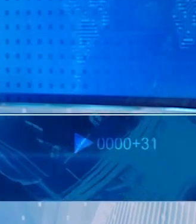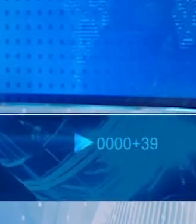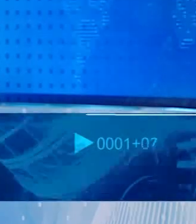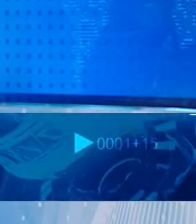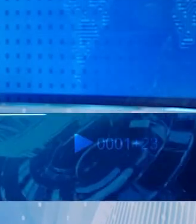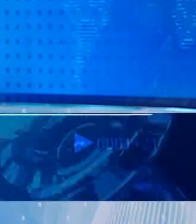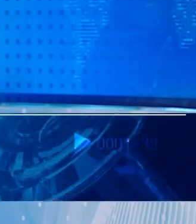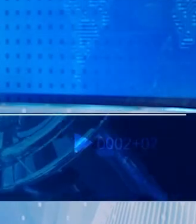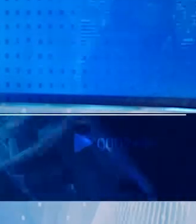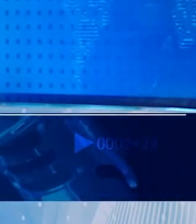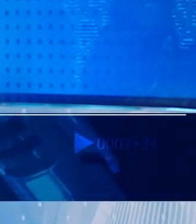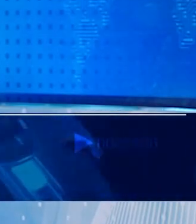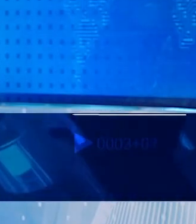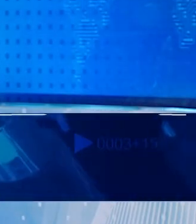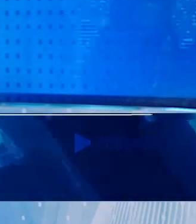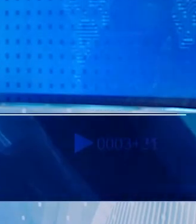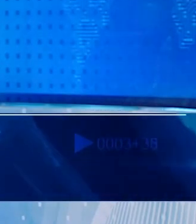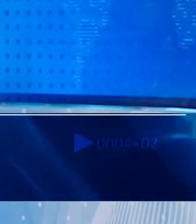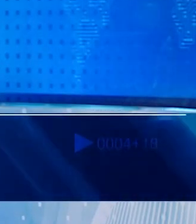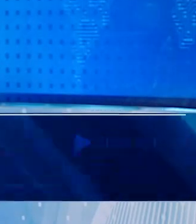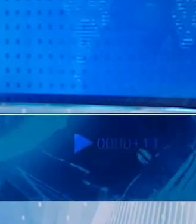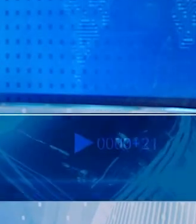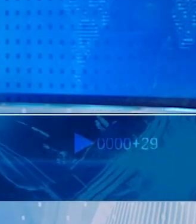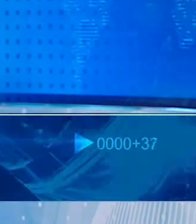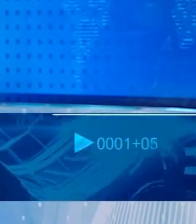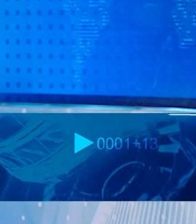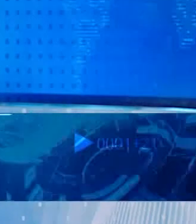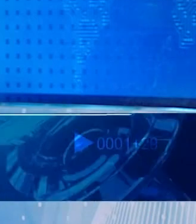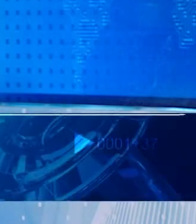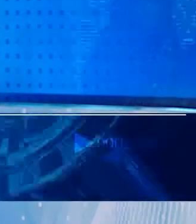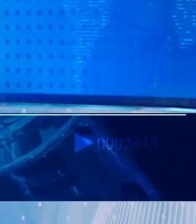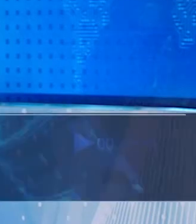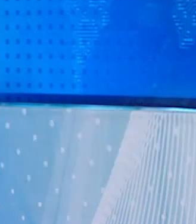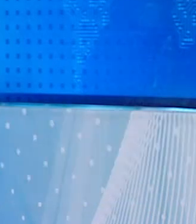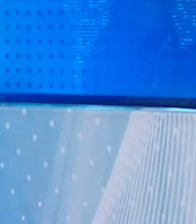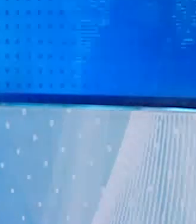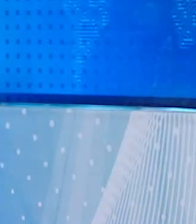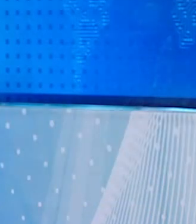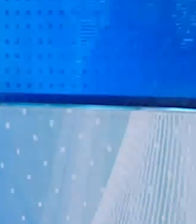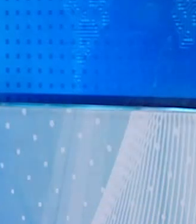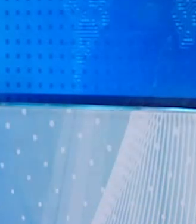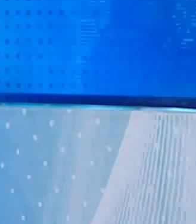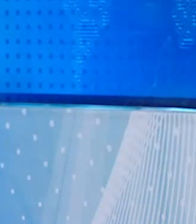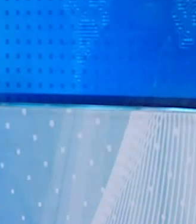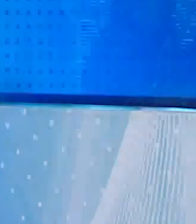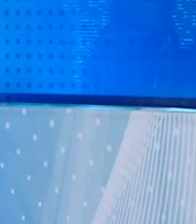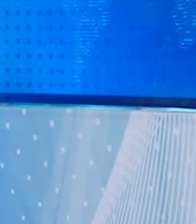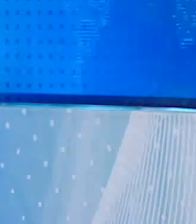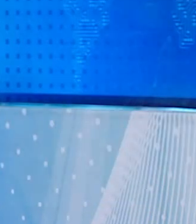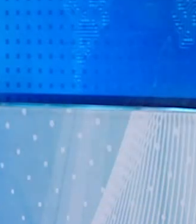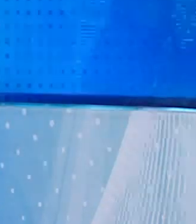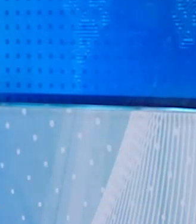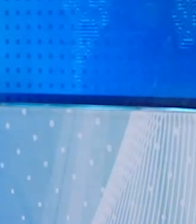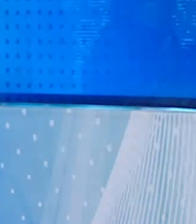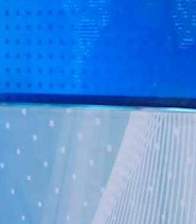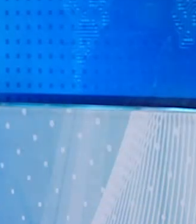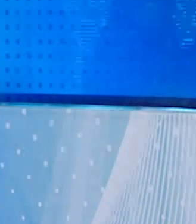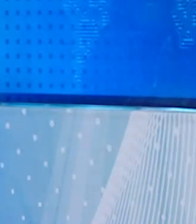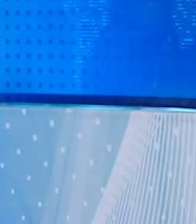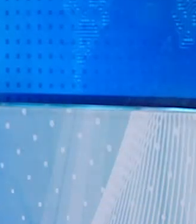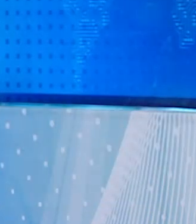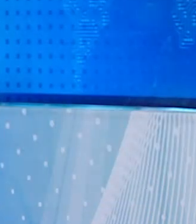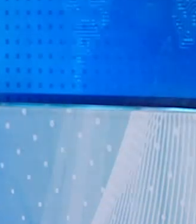y 2 rafaelina bisonó y bueno este jueves en la noche aproximadamente a las 7 el presidente luís abinader